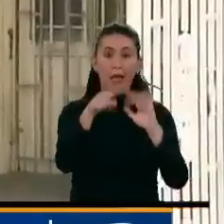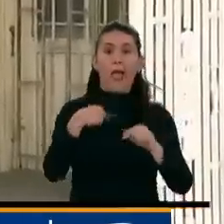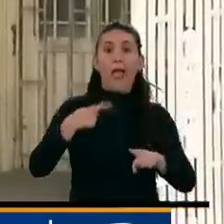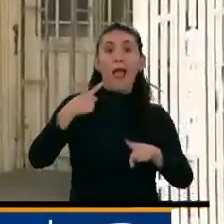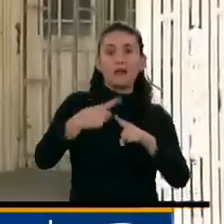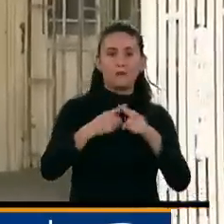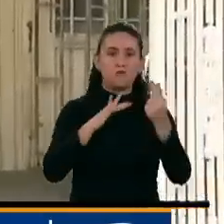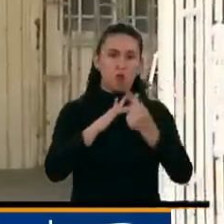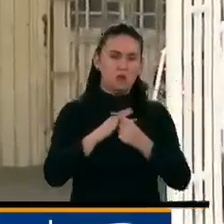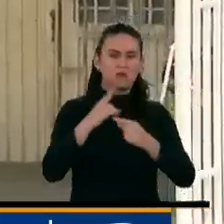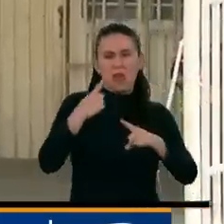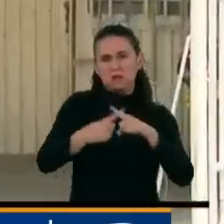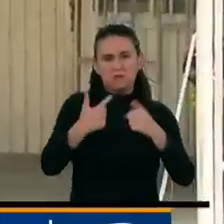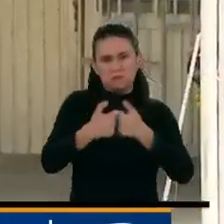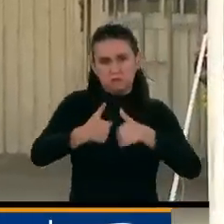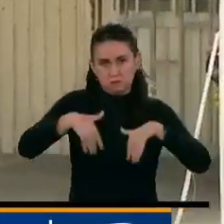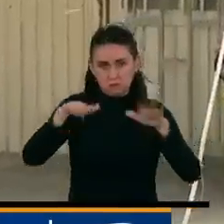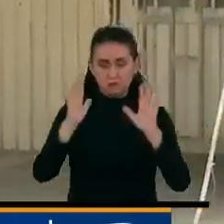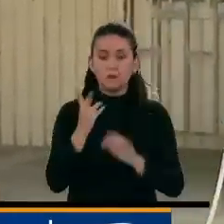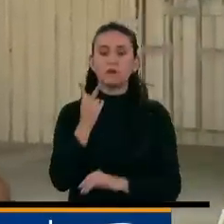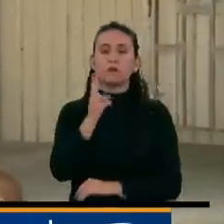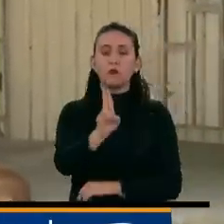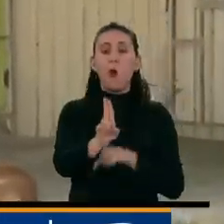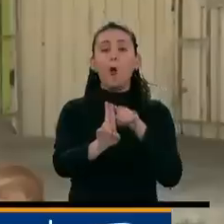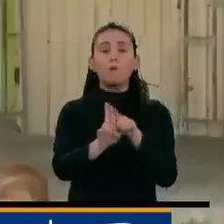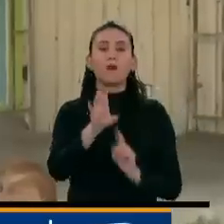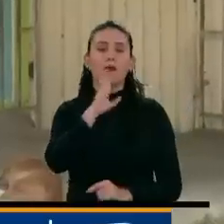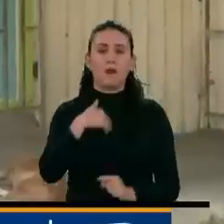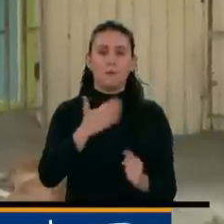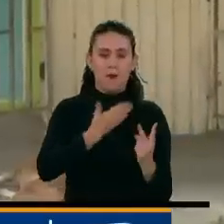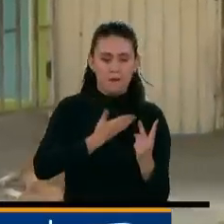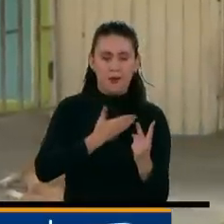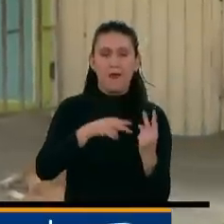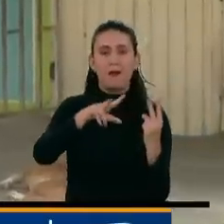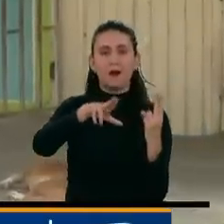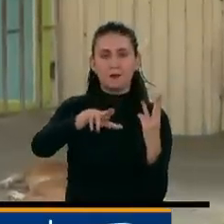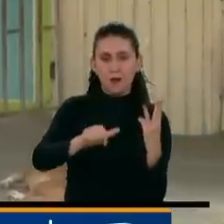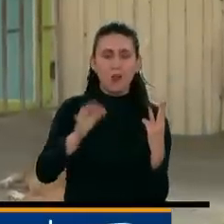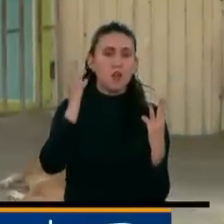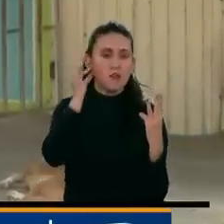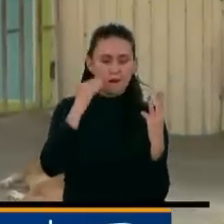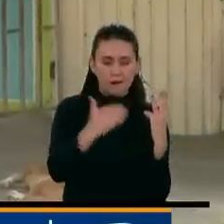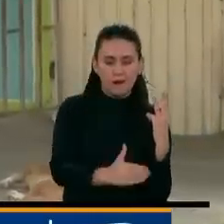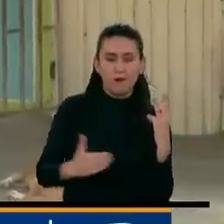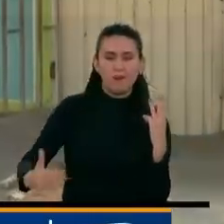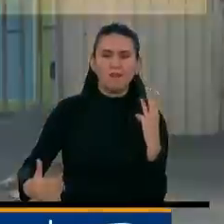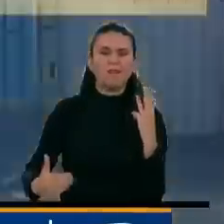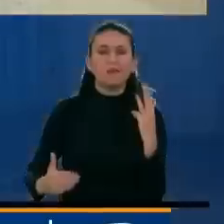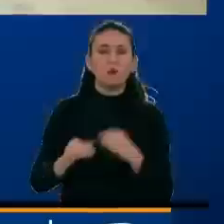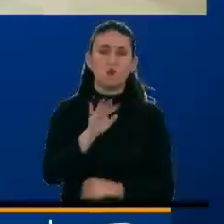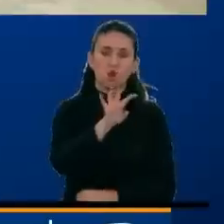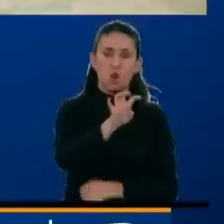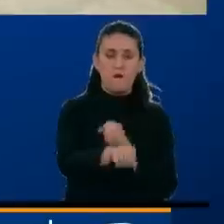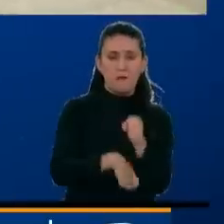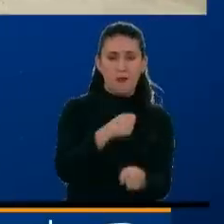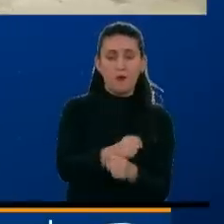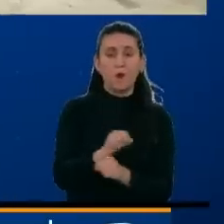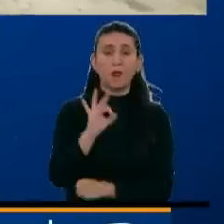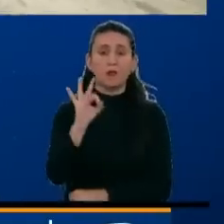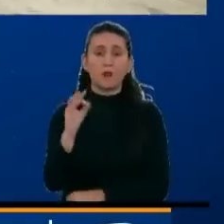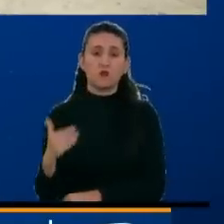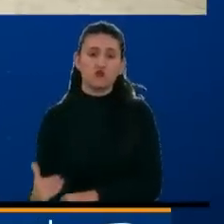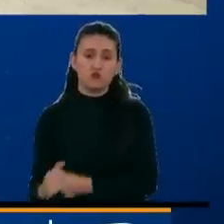identificada como Juliette quien se encontraba con su madre con su hermana y con sus dos pequeñas hijas de tan solo nueve y tres años